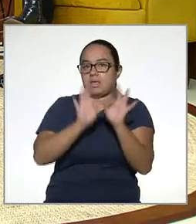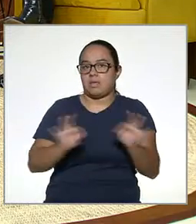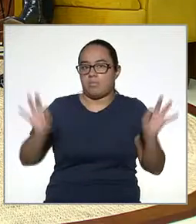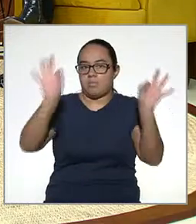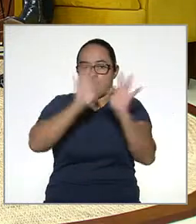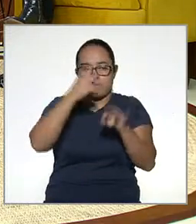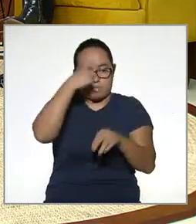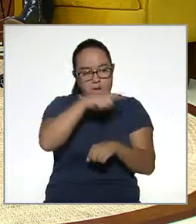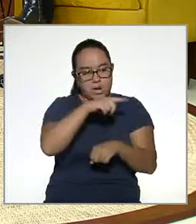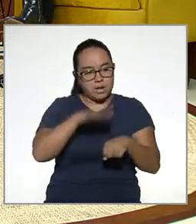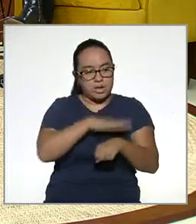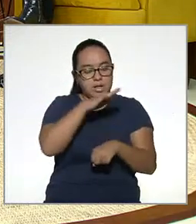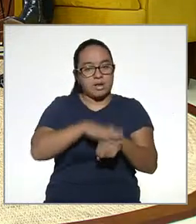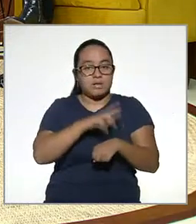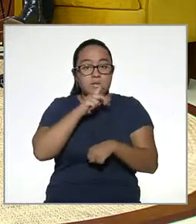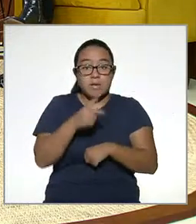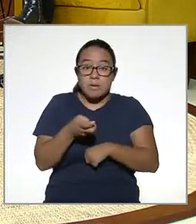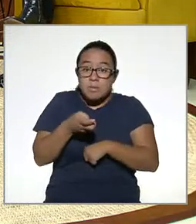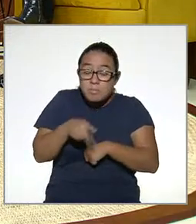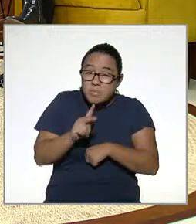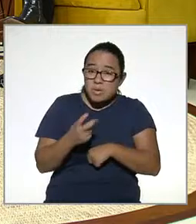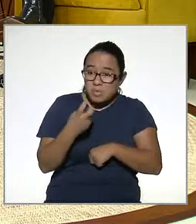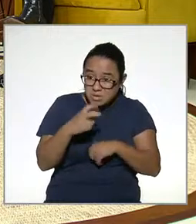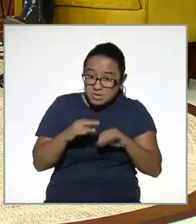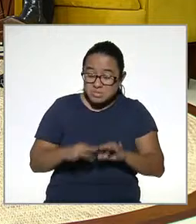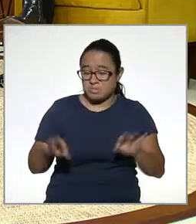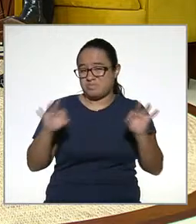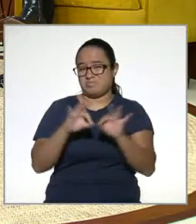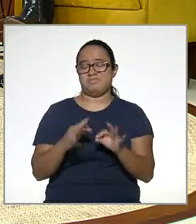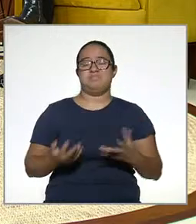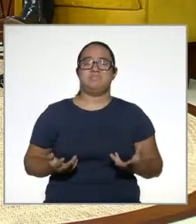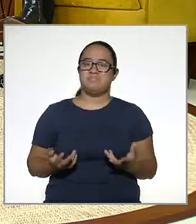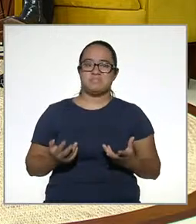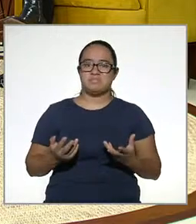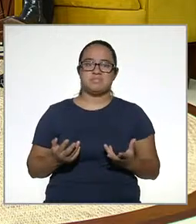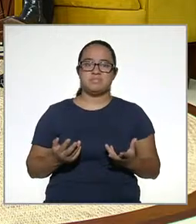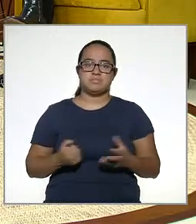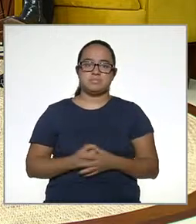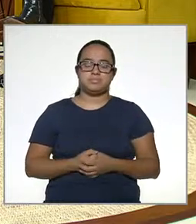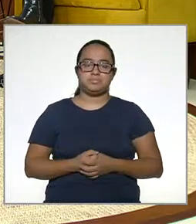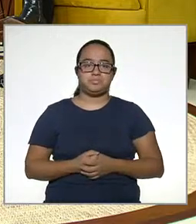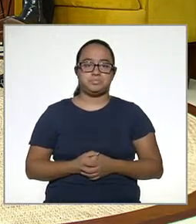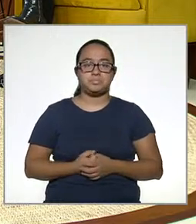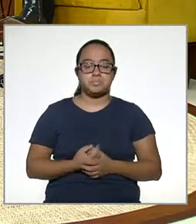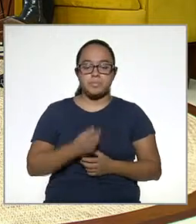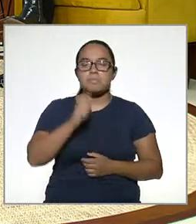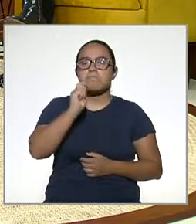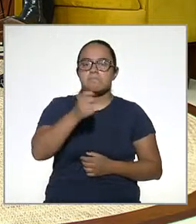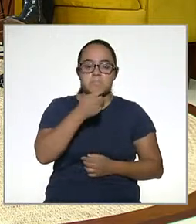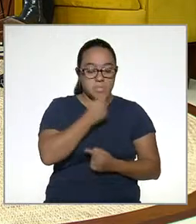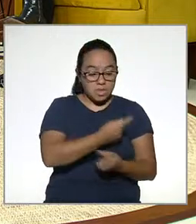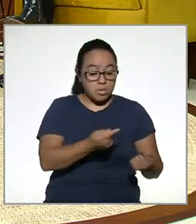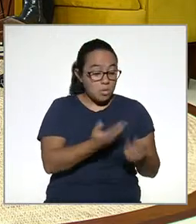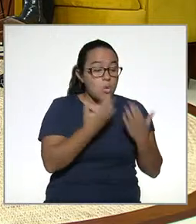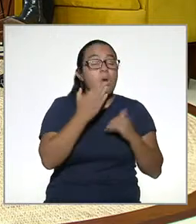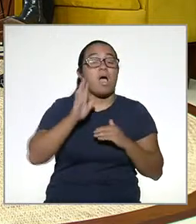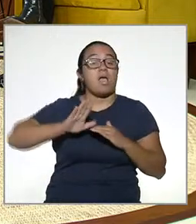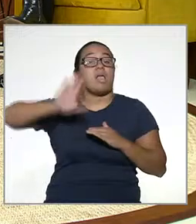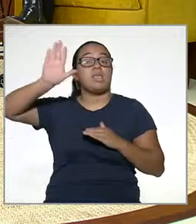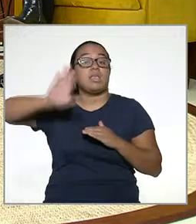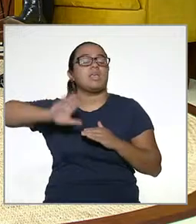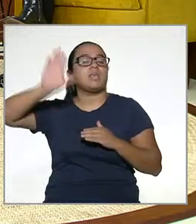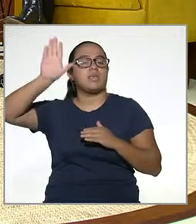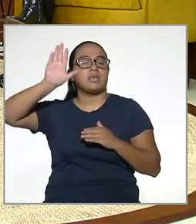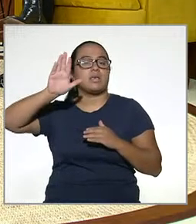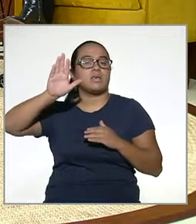la calificación, cuando eso no tendría que ser, ¿no? Porque entonces no quiere decir que los niños que no participan, no